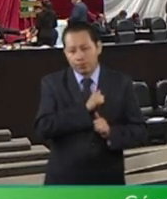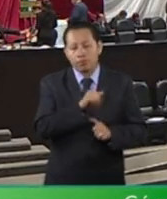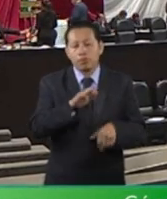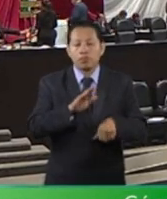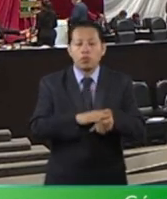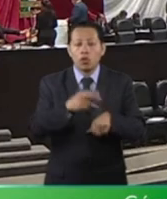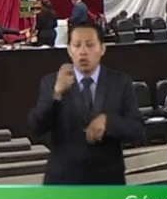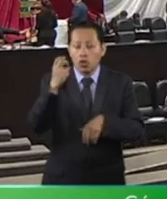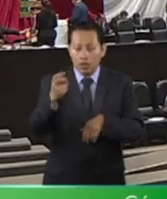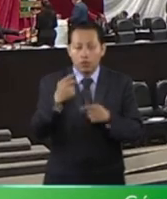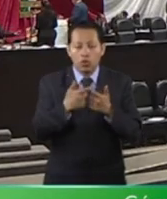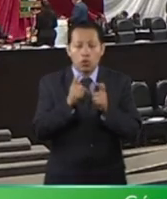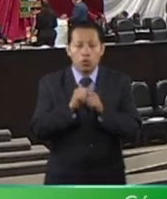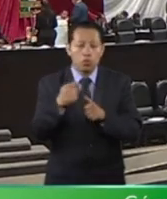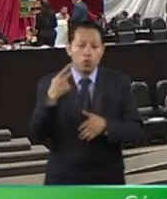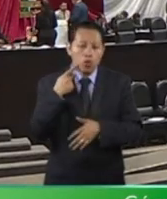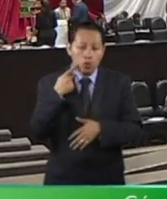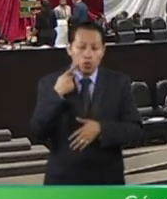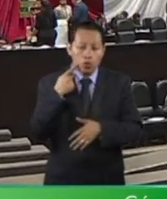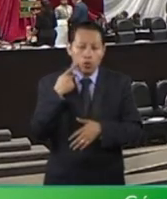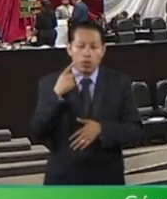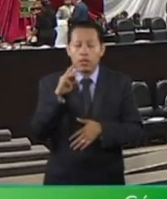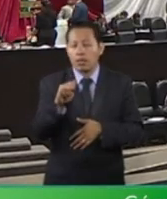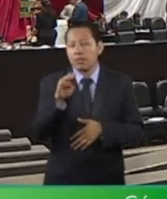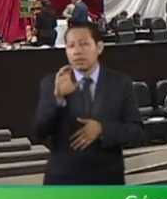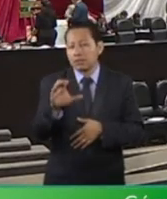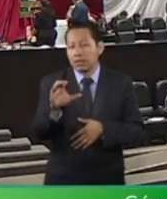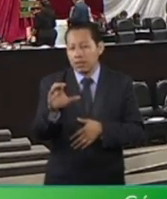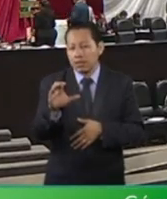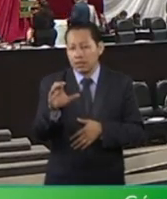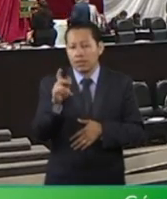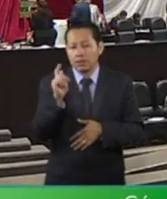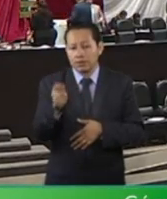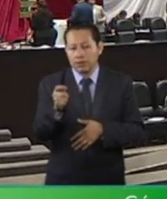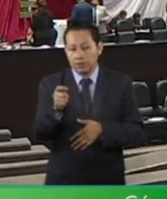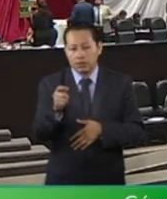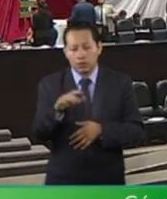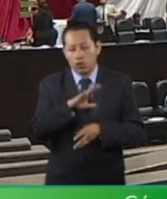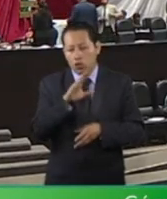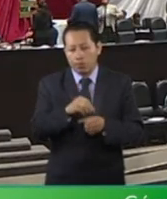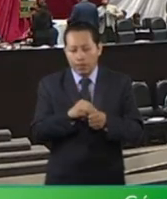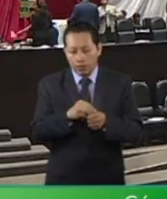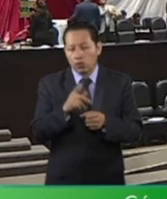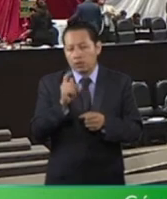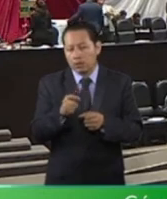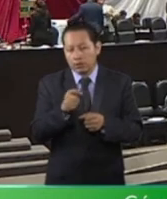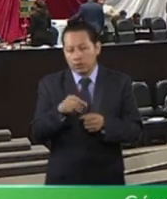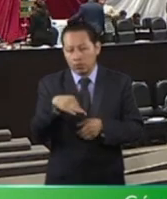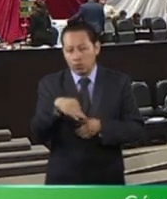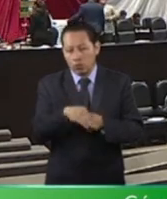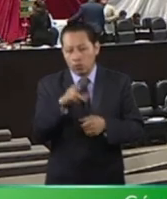ello, el Grupo Parlamentario de Movimiento Ciudadano, con plena convicción,